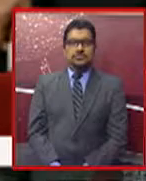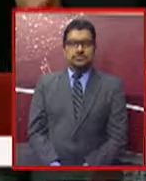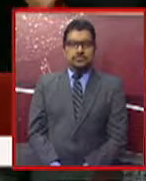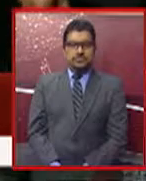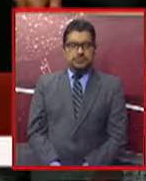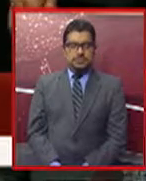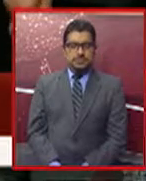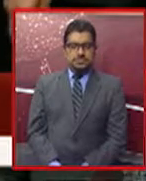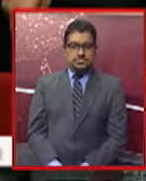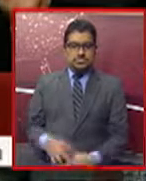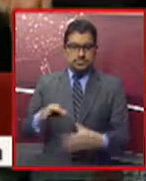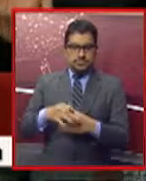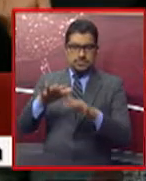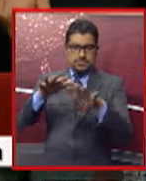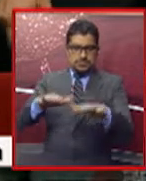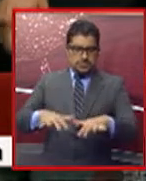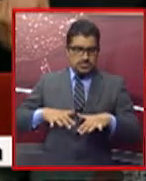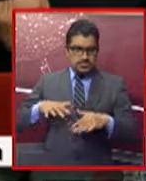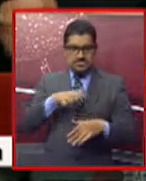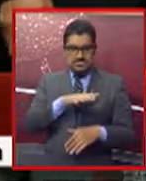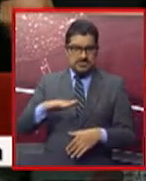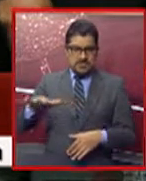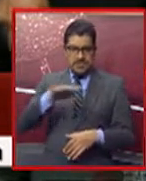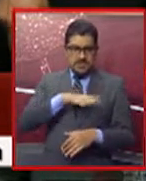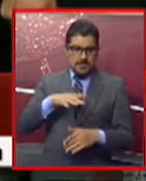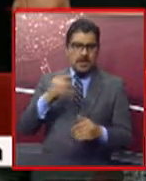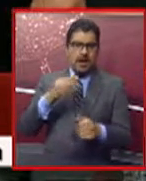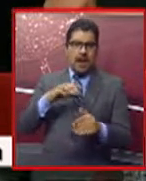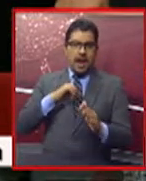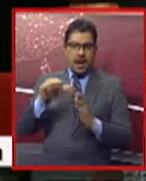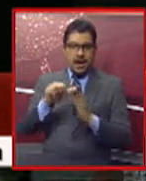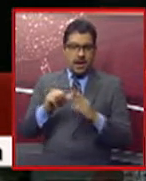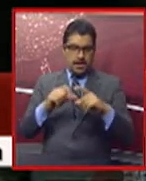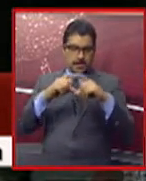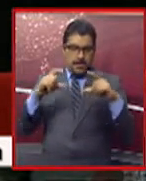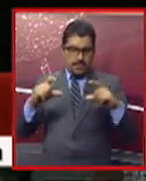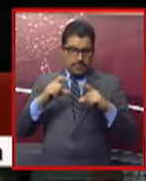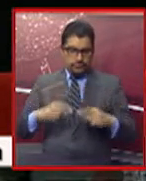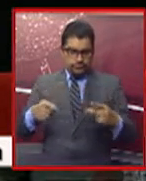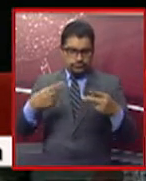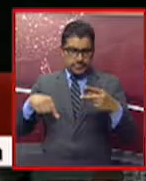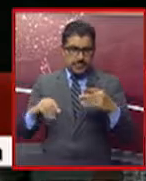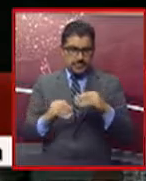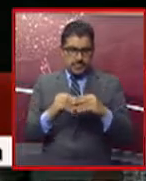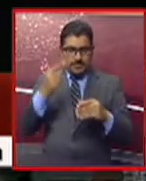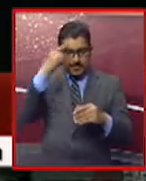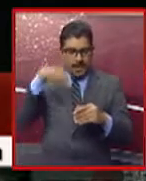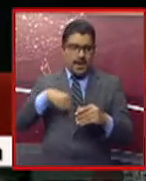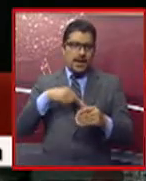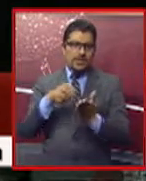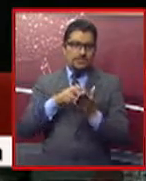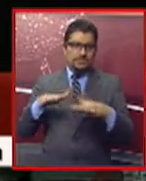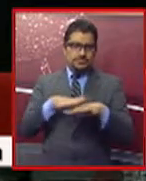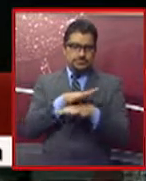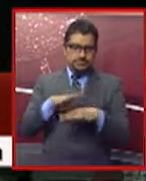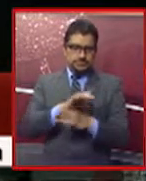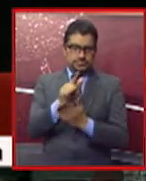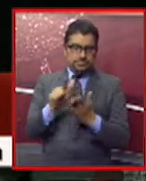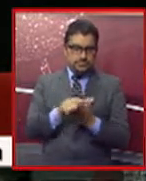Queda aprobado en lo general y los artículos no reservados del proyecto de decreto que reforma la